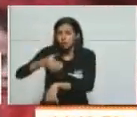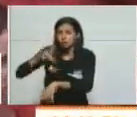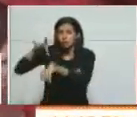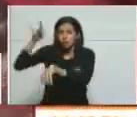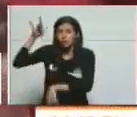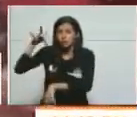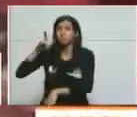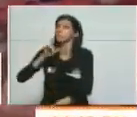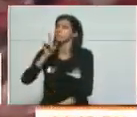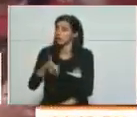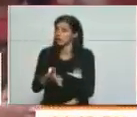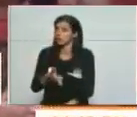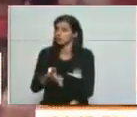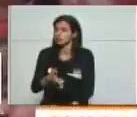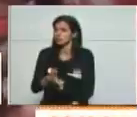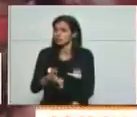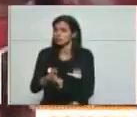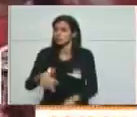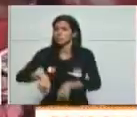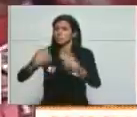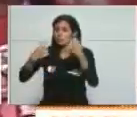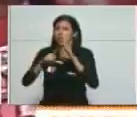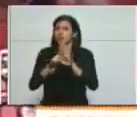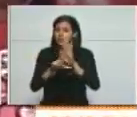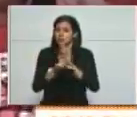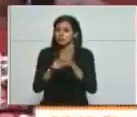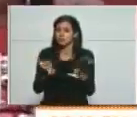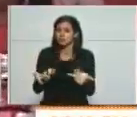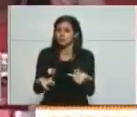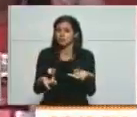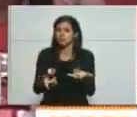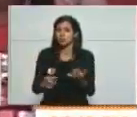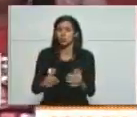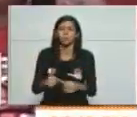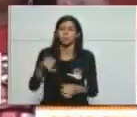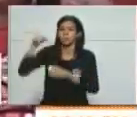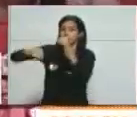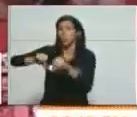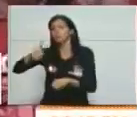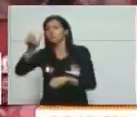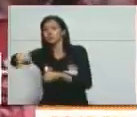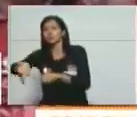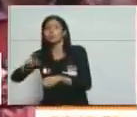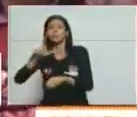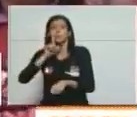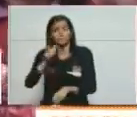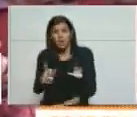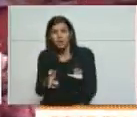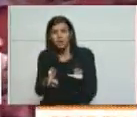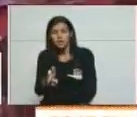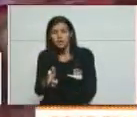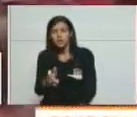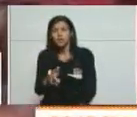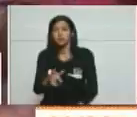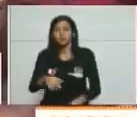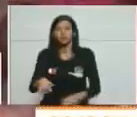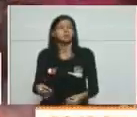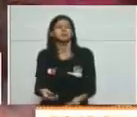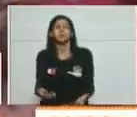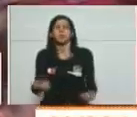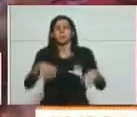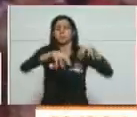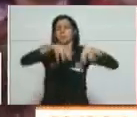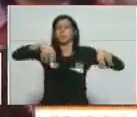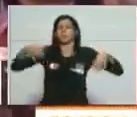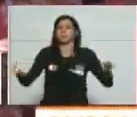a un guardia, a un policía, está cometiendo un delito. El que agreda a otro ciudadano está cometiendo un delito. El que tranque una autopista, una avenida,